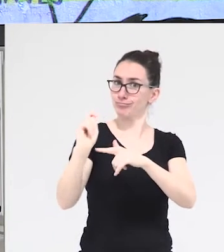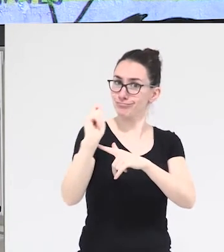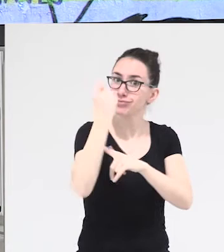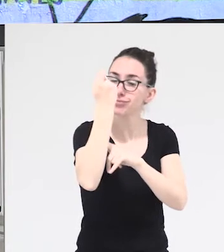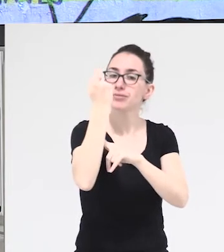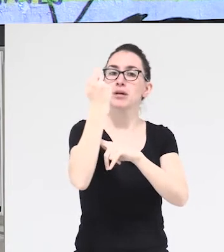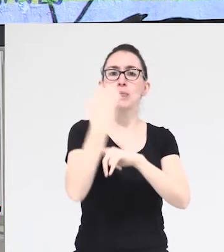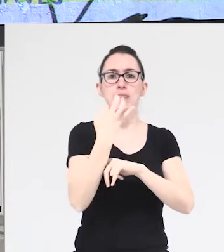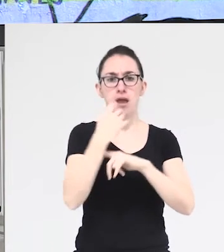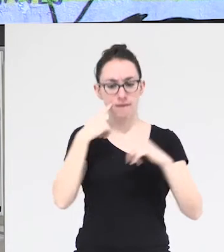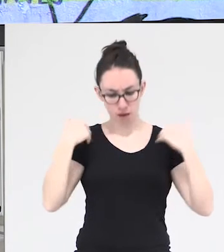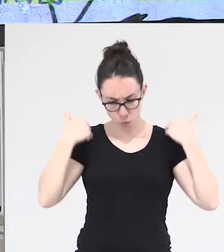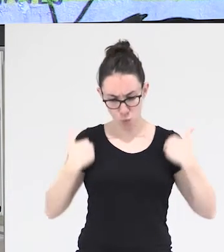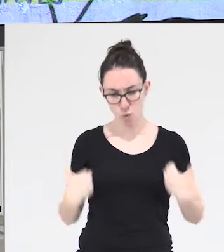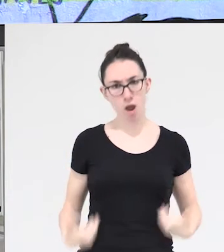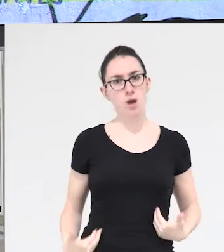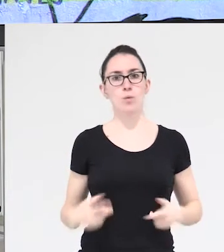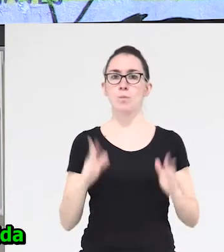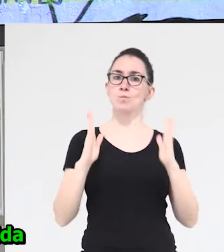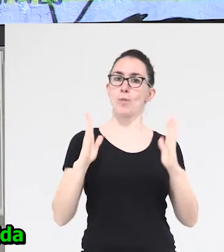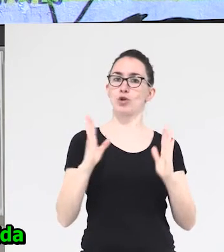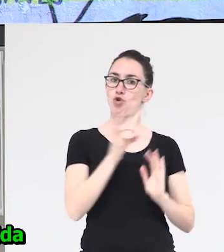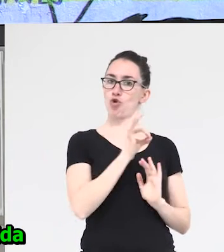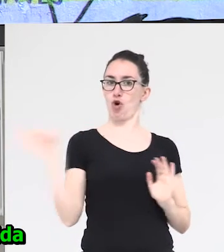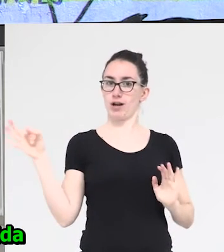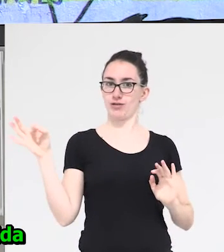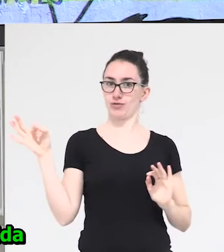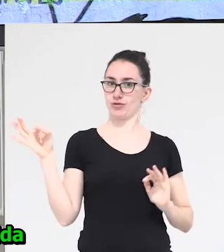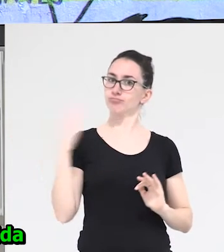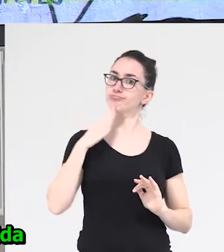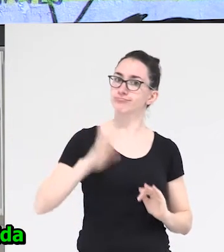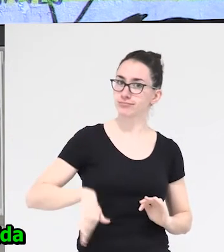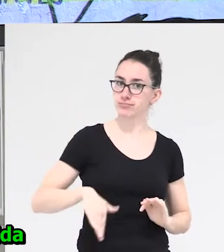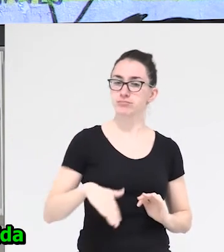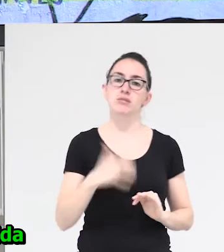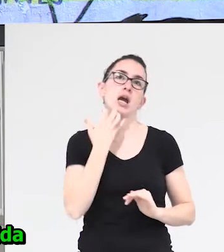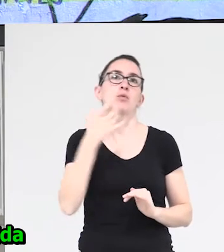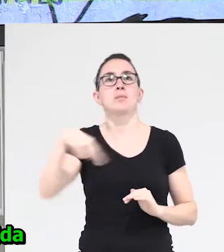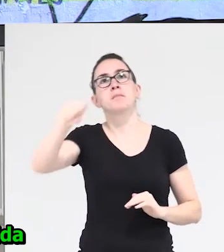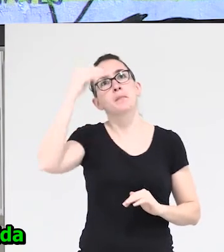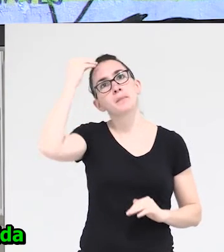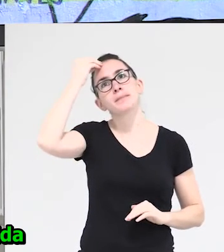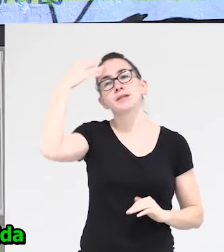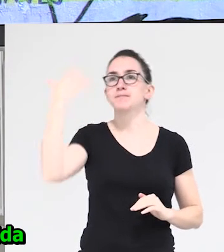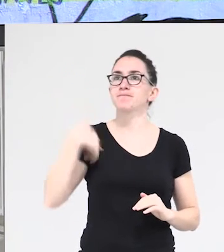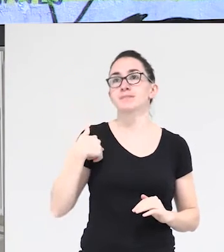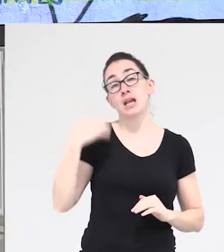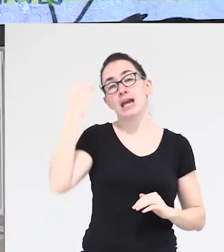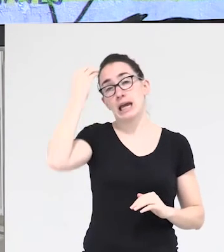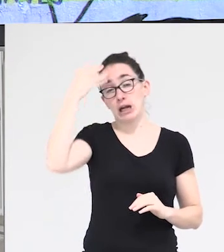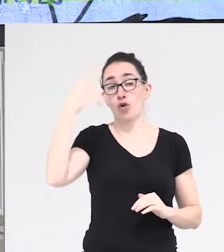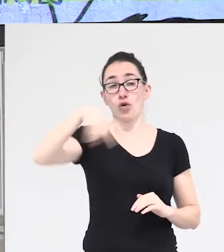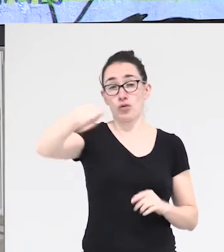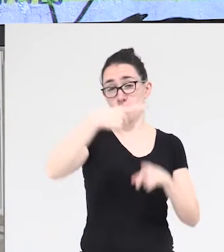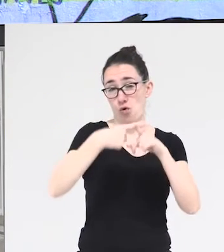tu cuerpo tiene que estar en un momento más correcto, ¿no? O sea, como piensen, me imagino que esto será una experiencia bastante